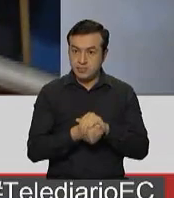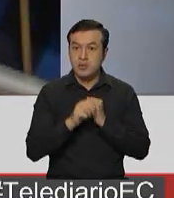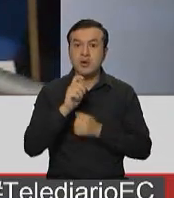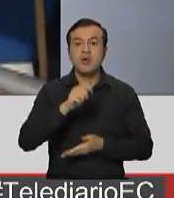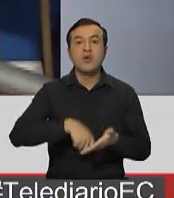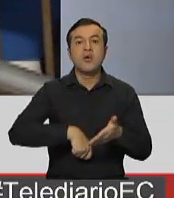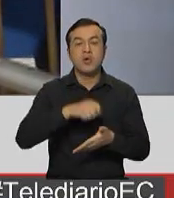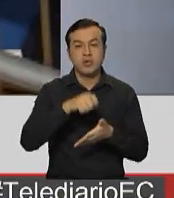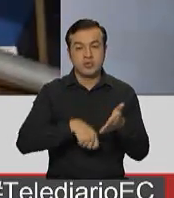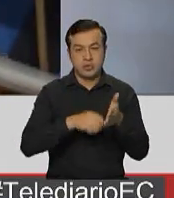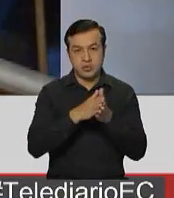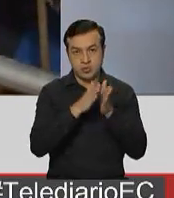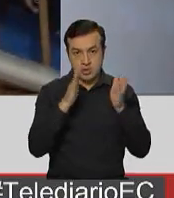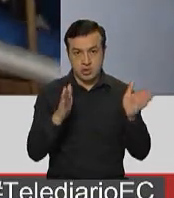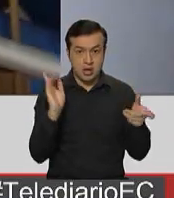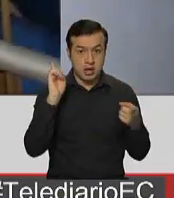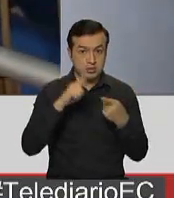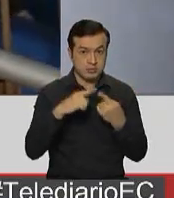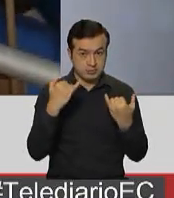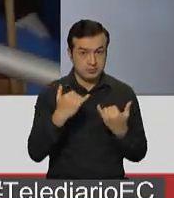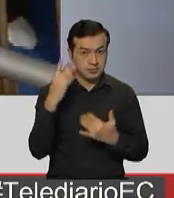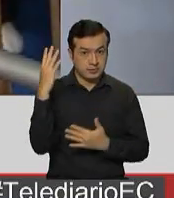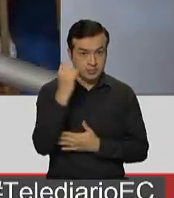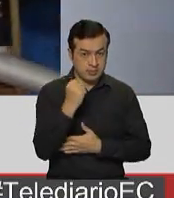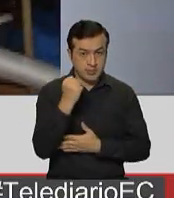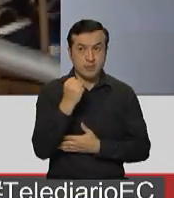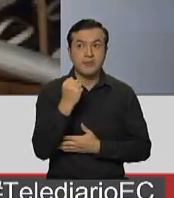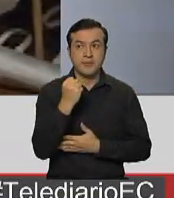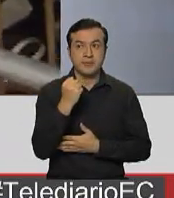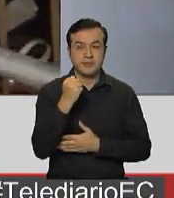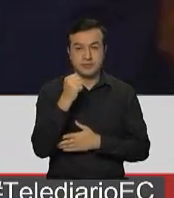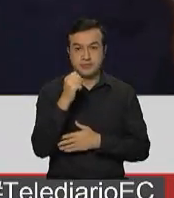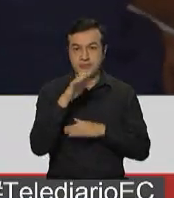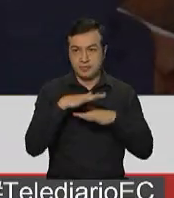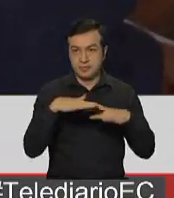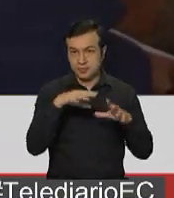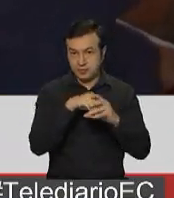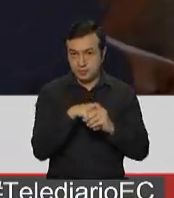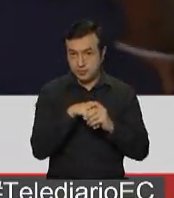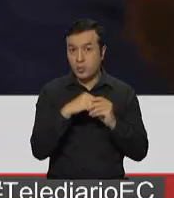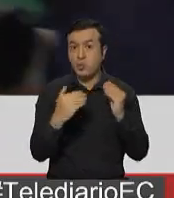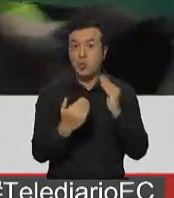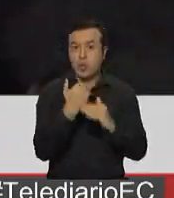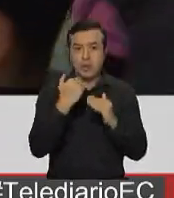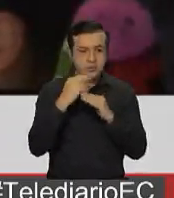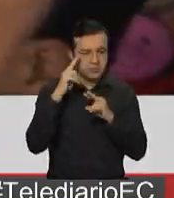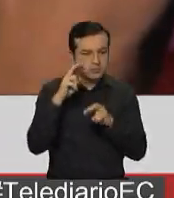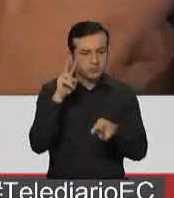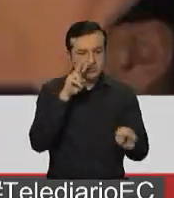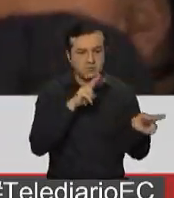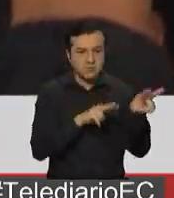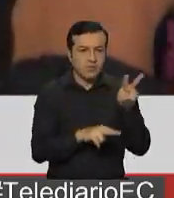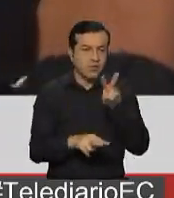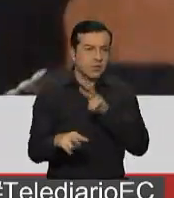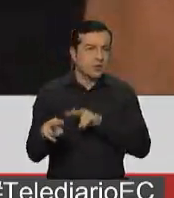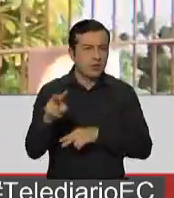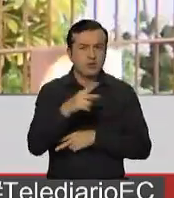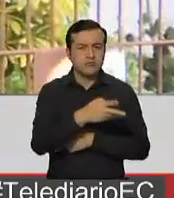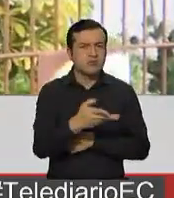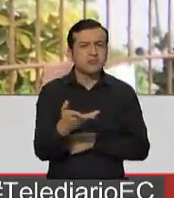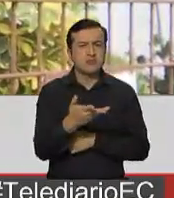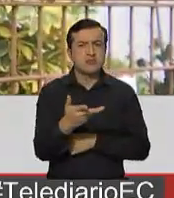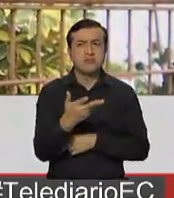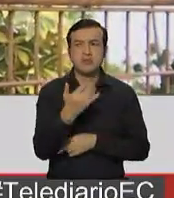que hasta el momento se tiene identificado y que corresponde al anticipo. Estas nuevas investigaciones darían cuenta, según la Fiscalía,